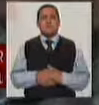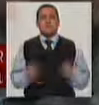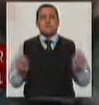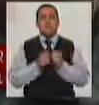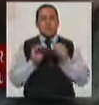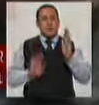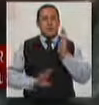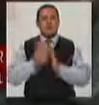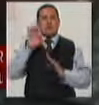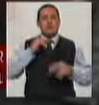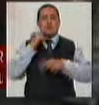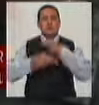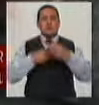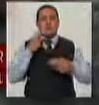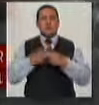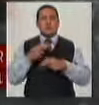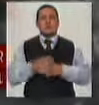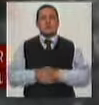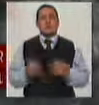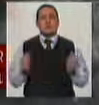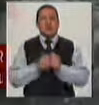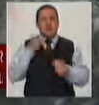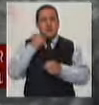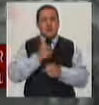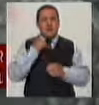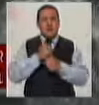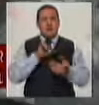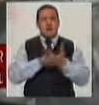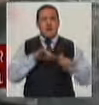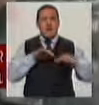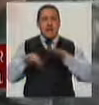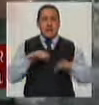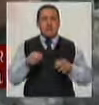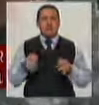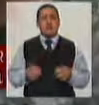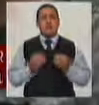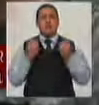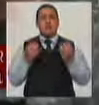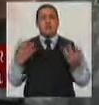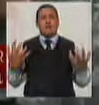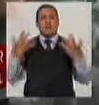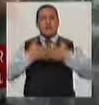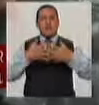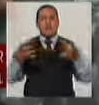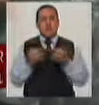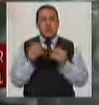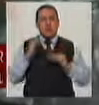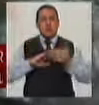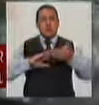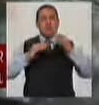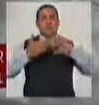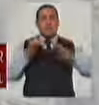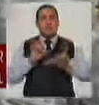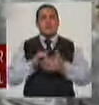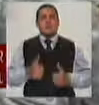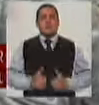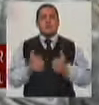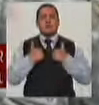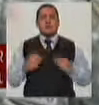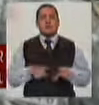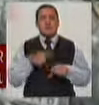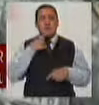desarrollo nacional con los trabajos que vienen haciendo como integrándose con las comunidades en las que en las que viven